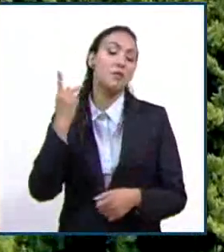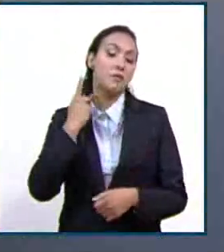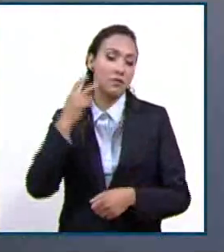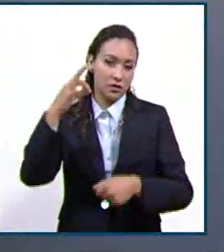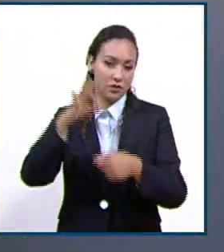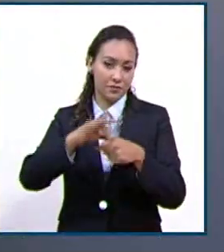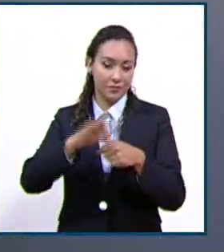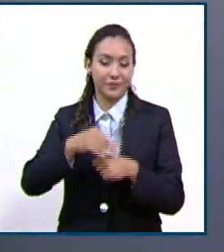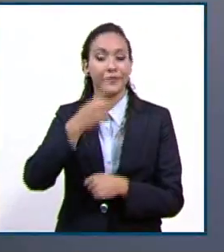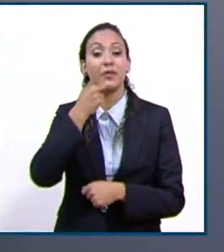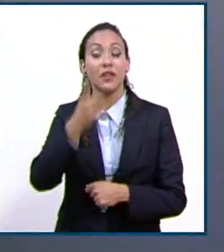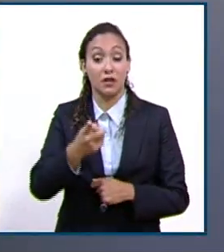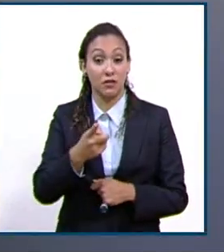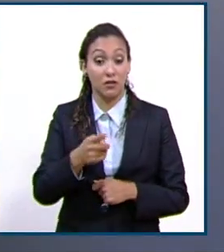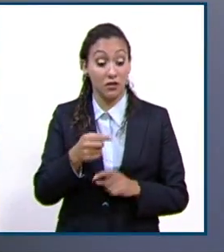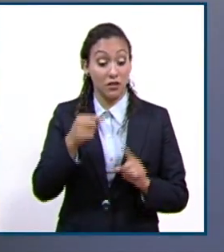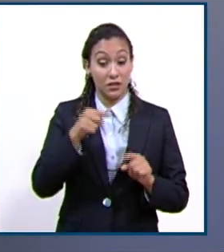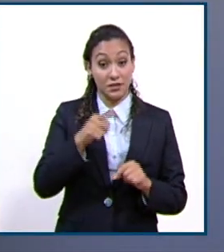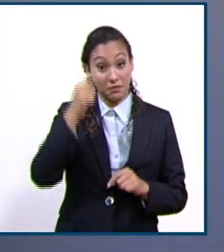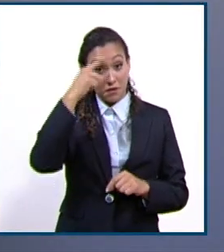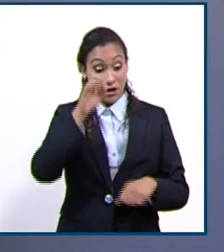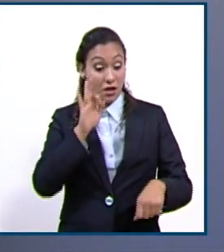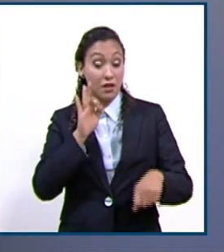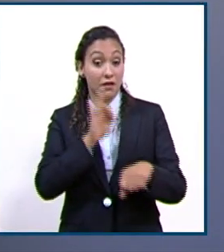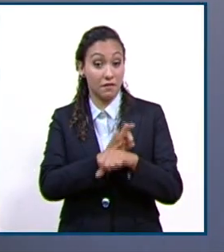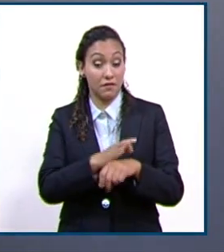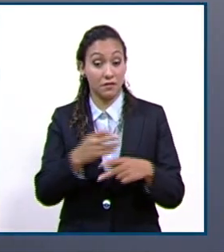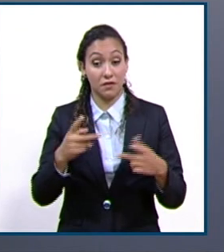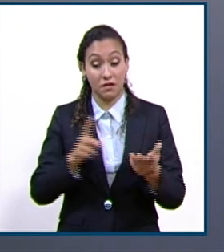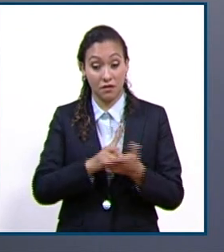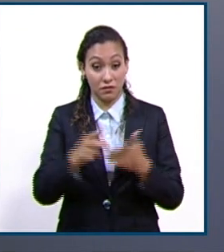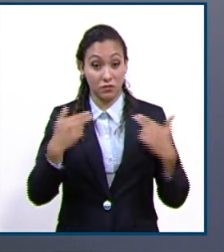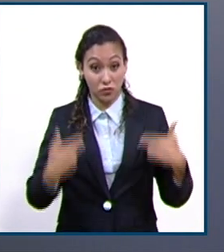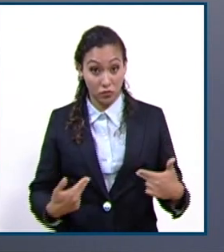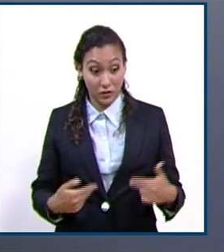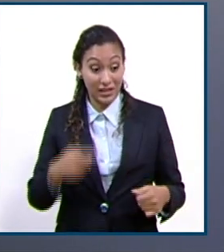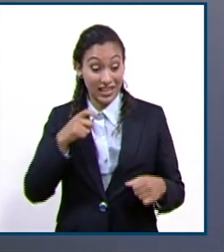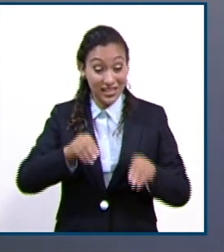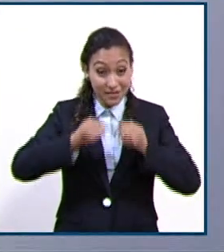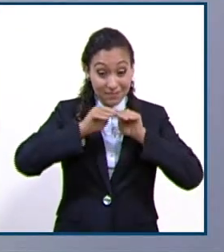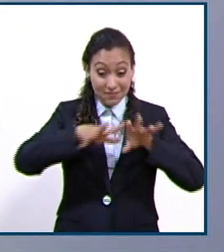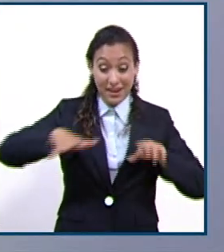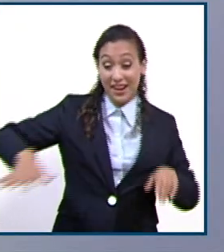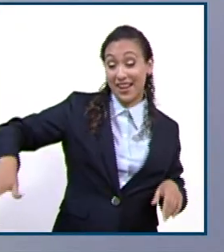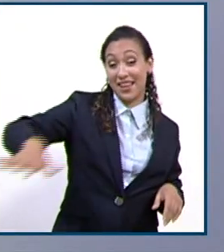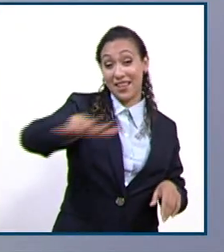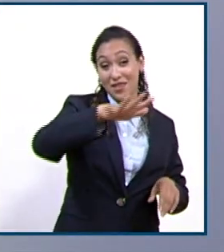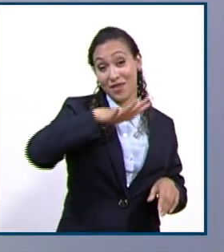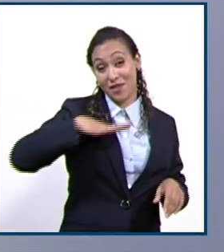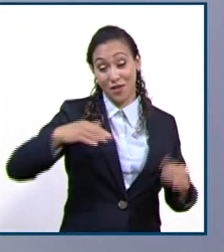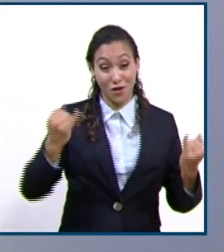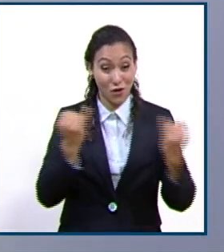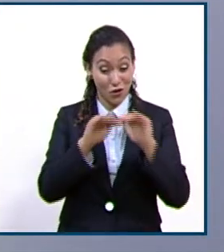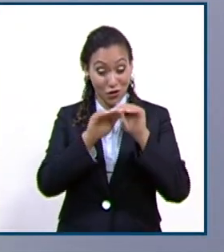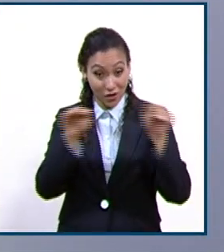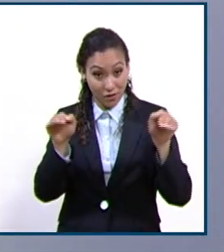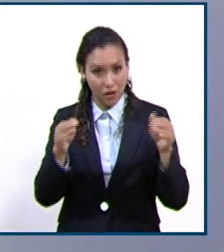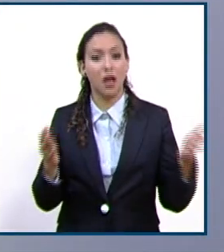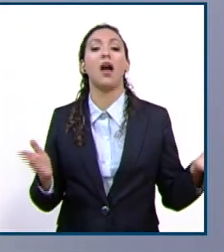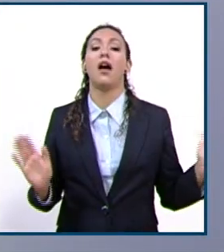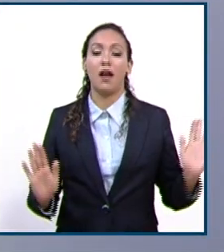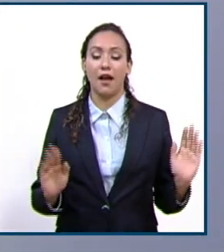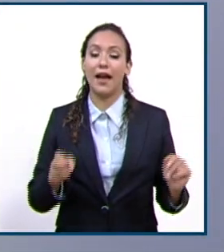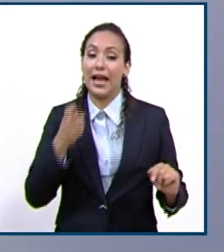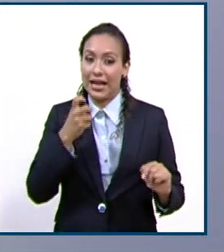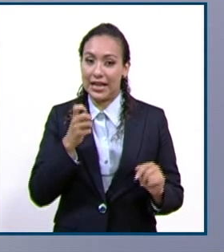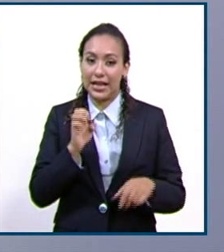aseguró que si la defensa de los derechos humanos no se extiende a que todas y todos lleguen a la igualdad, entonces esa defensa